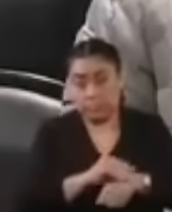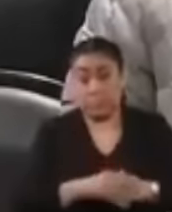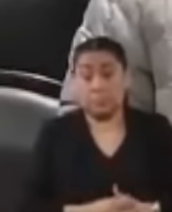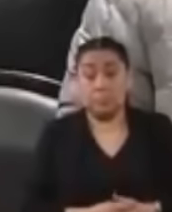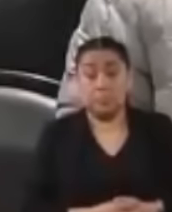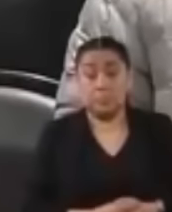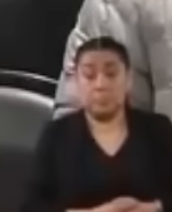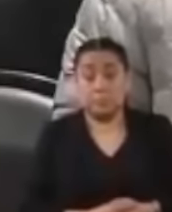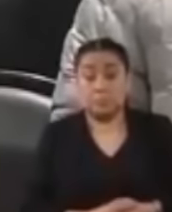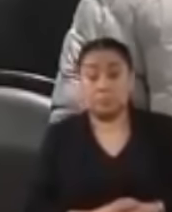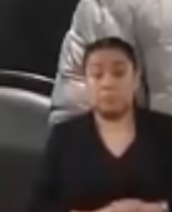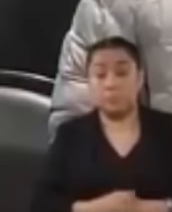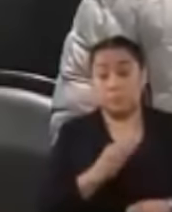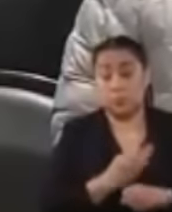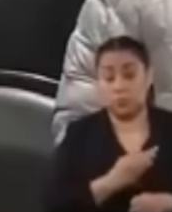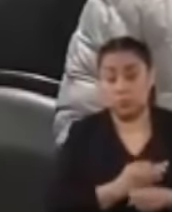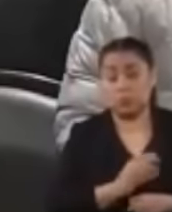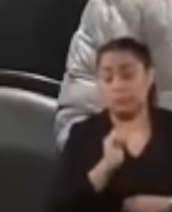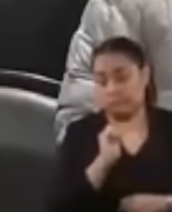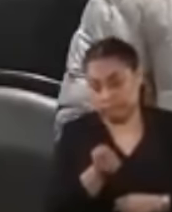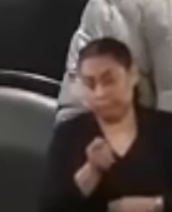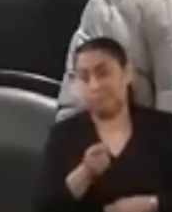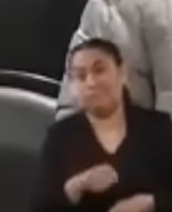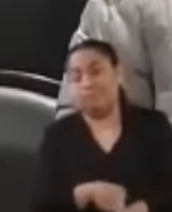tenido un debate intenso.